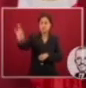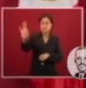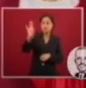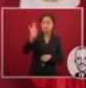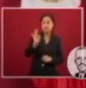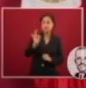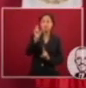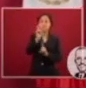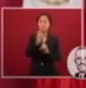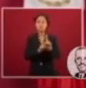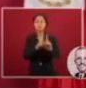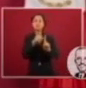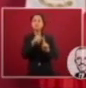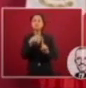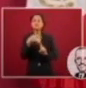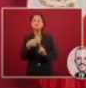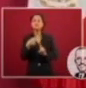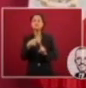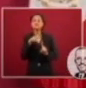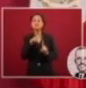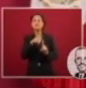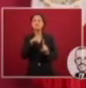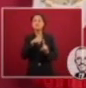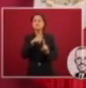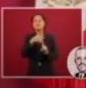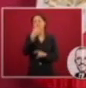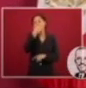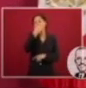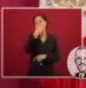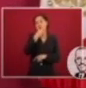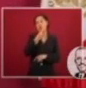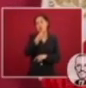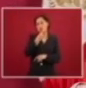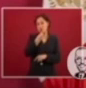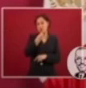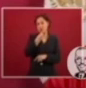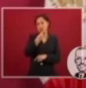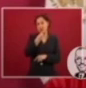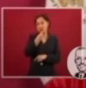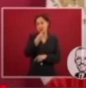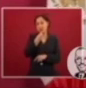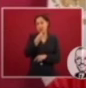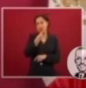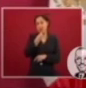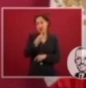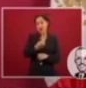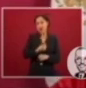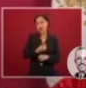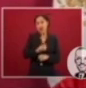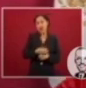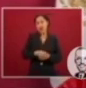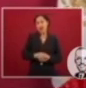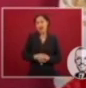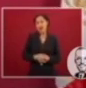también es muy conocido este